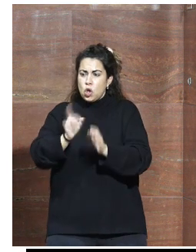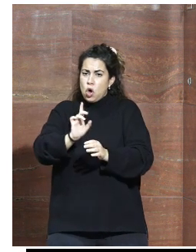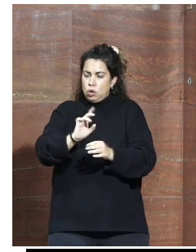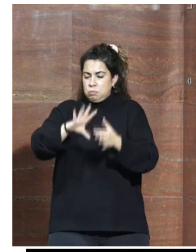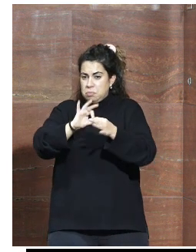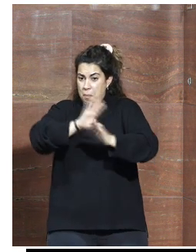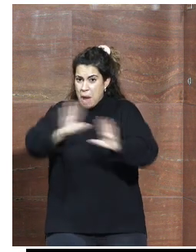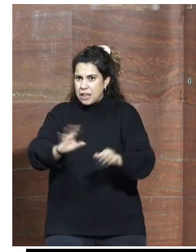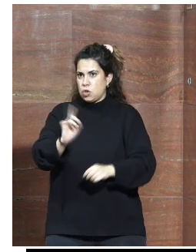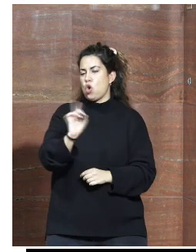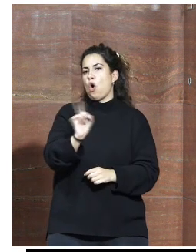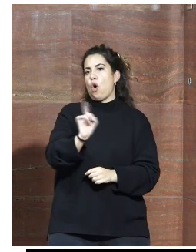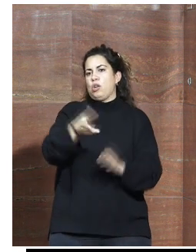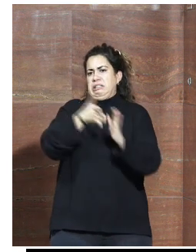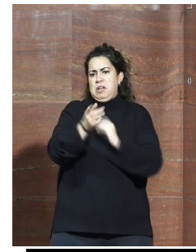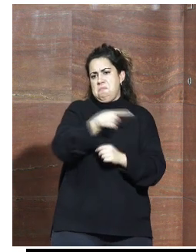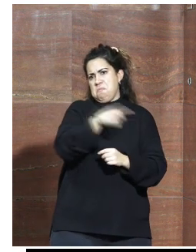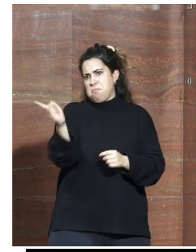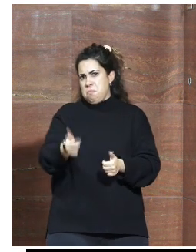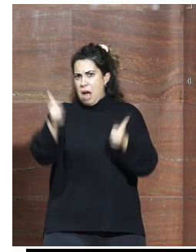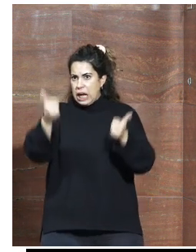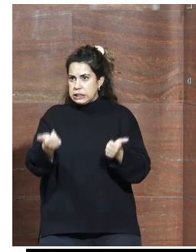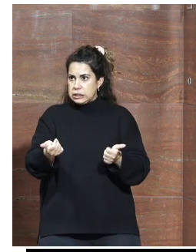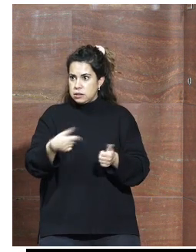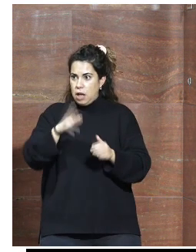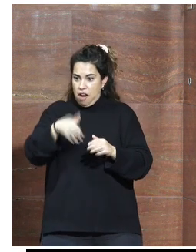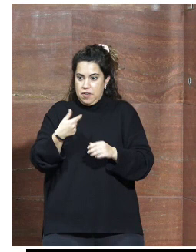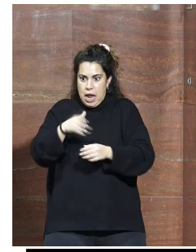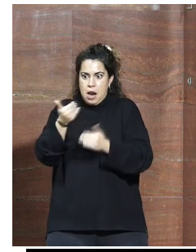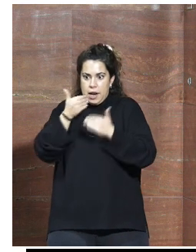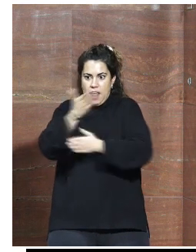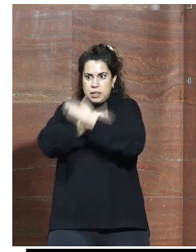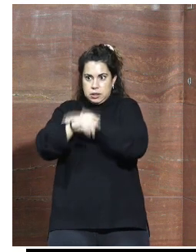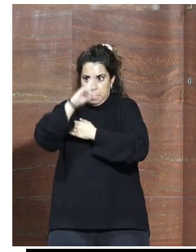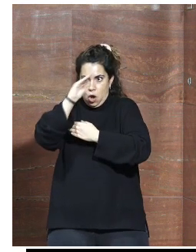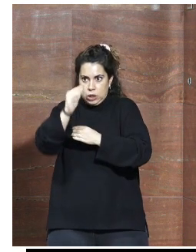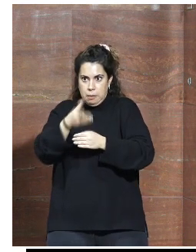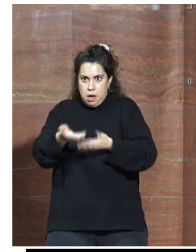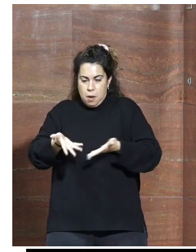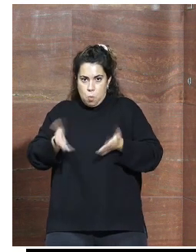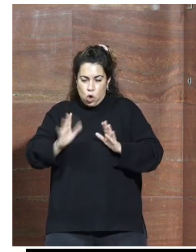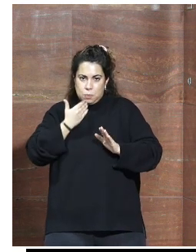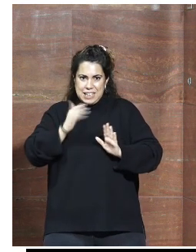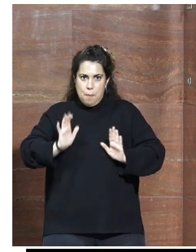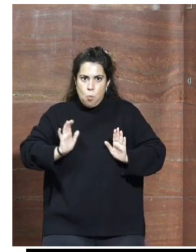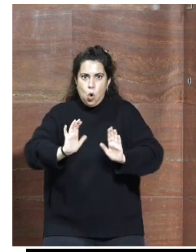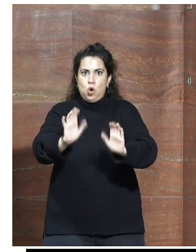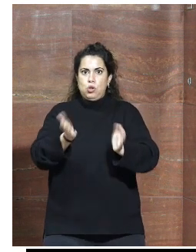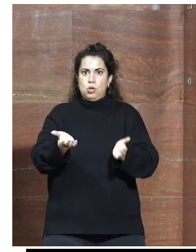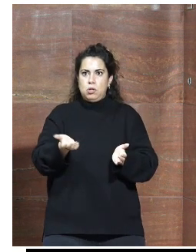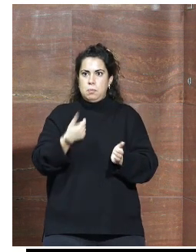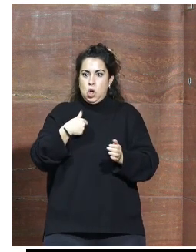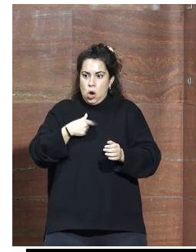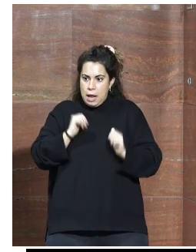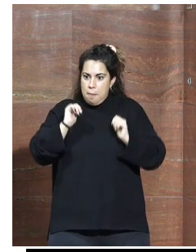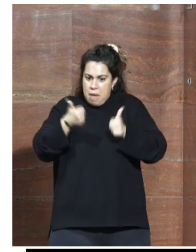creo que hemos sido fundamentales para darle un buen empujón a la accesibilidad cognitiva, pero es que cuando hemos empezado a andar es que se